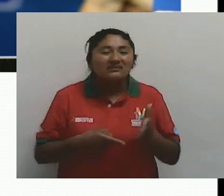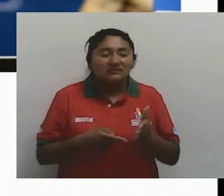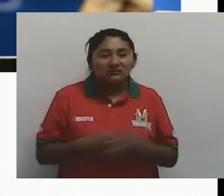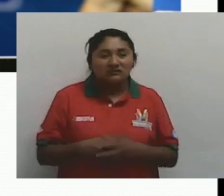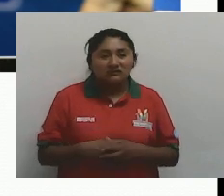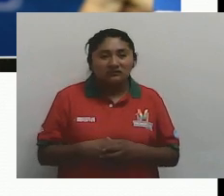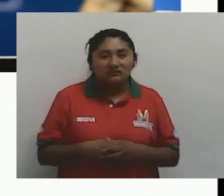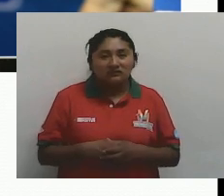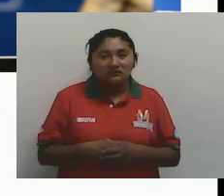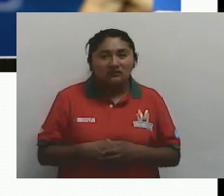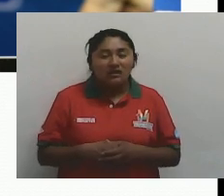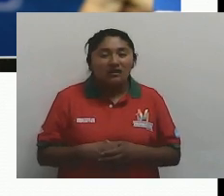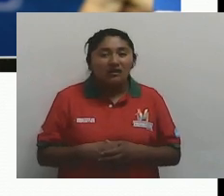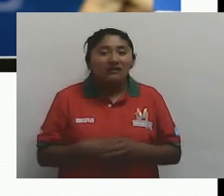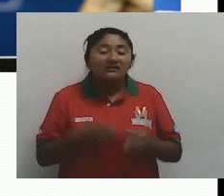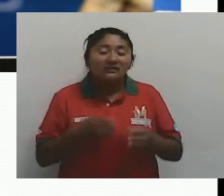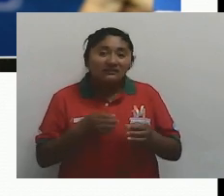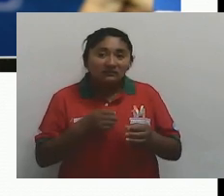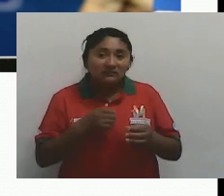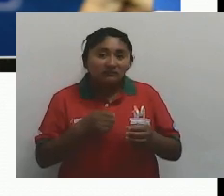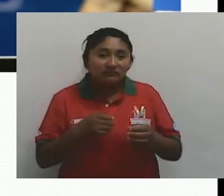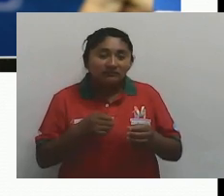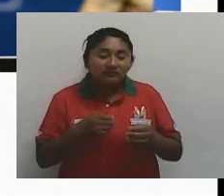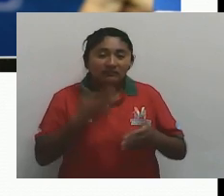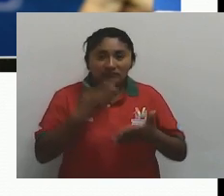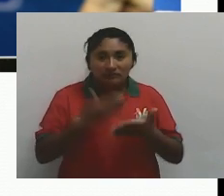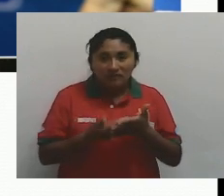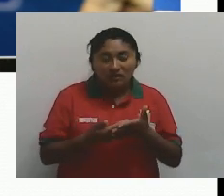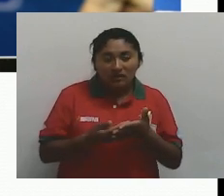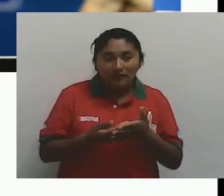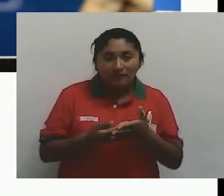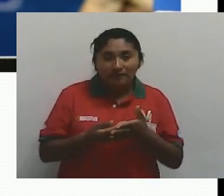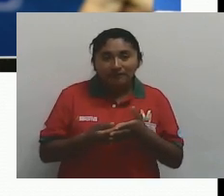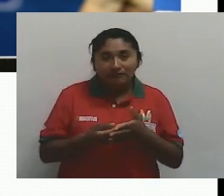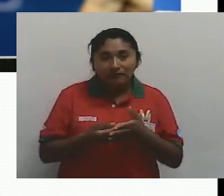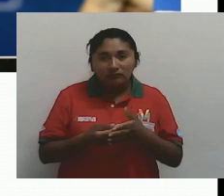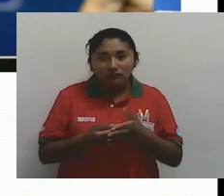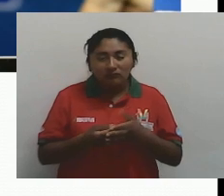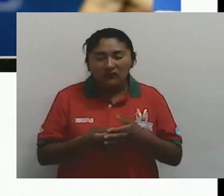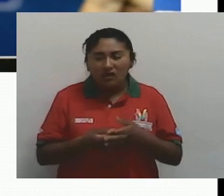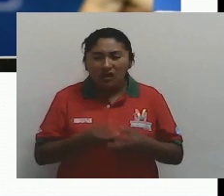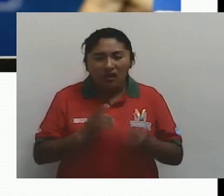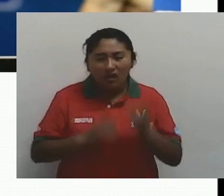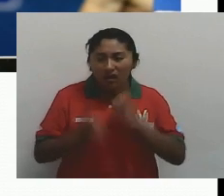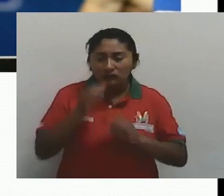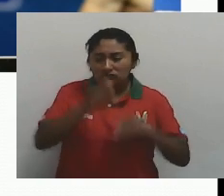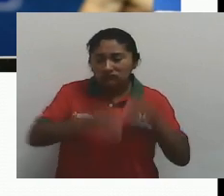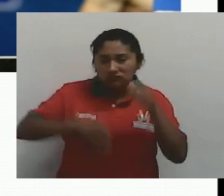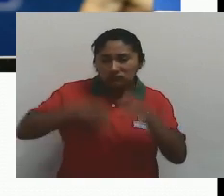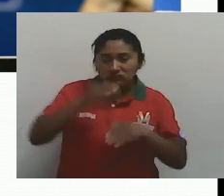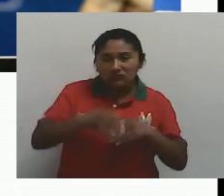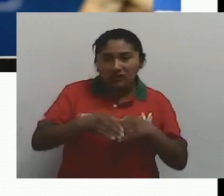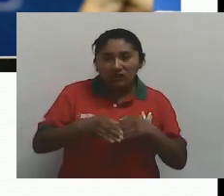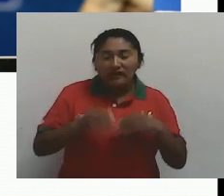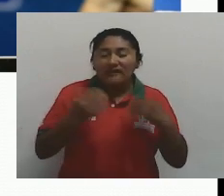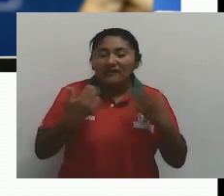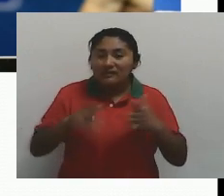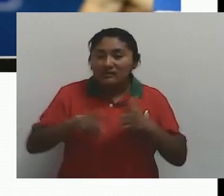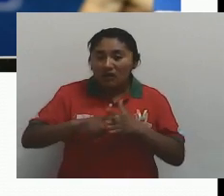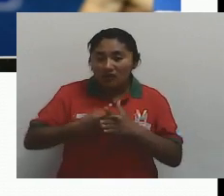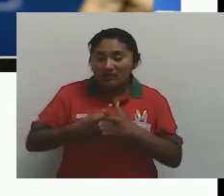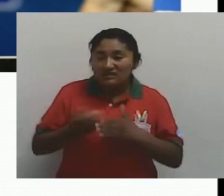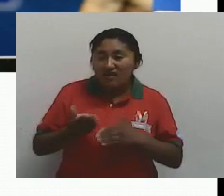la salida. Que lo que especifica en el reglamento dice que cualquier nadador que salga antes de la señal de la salida deberá